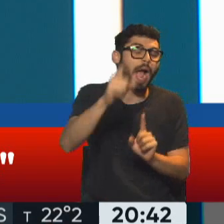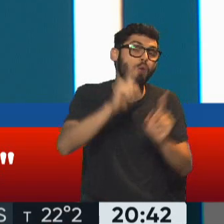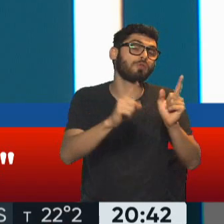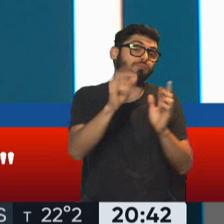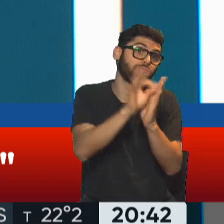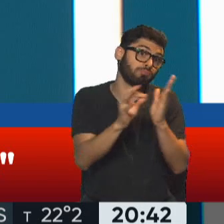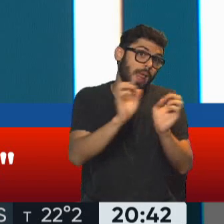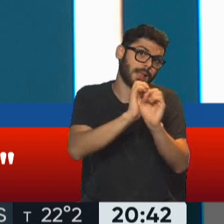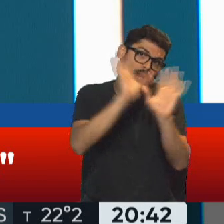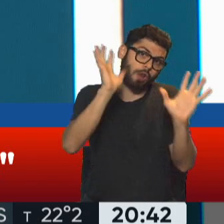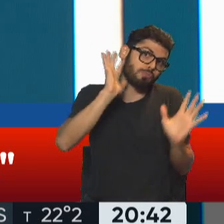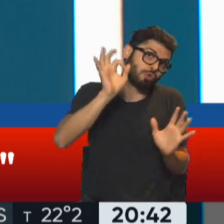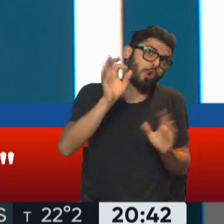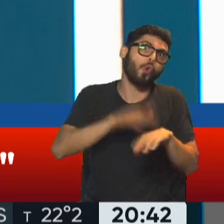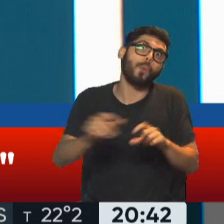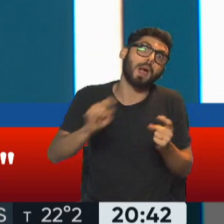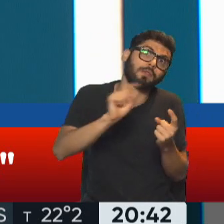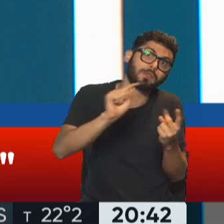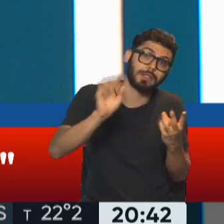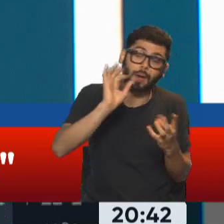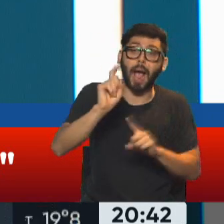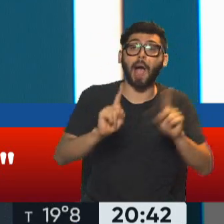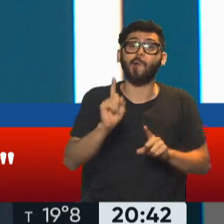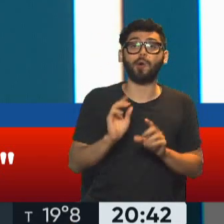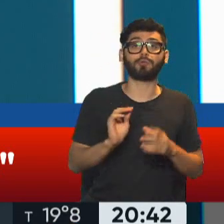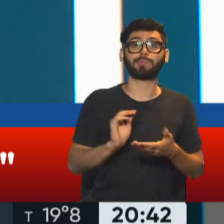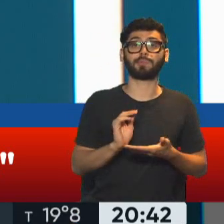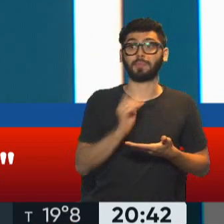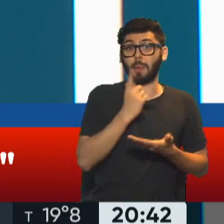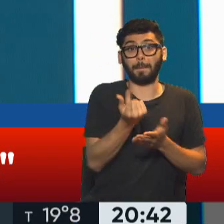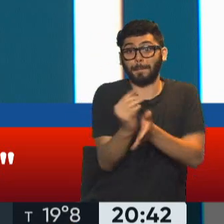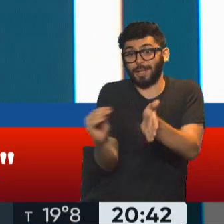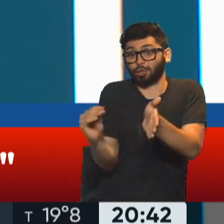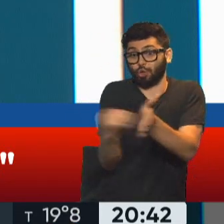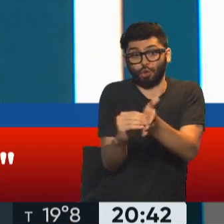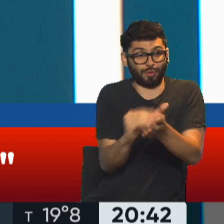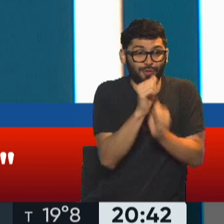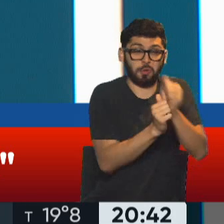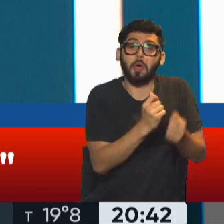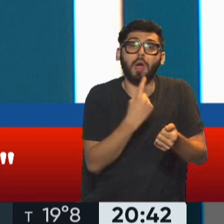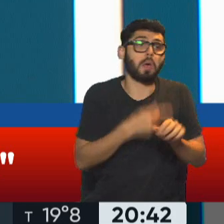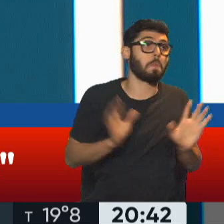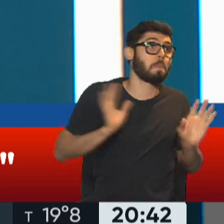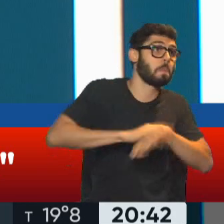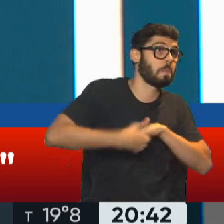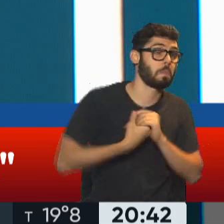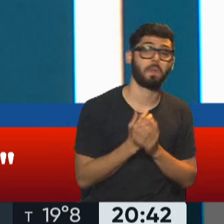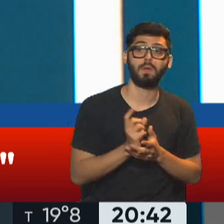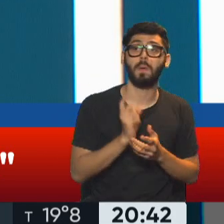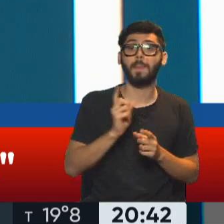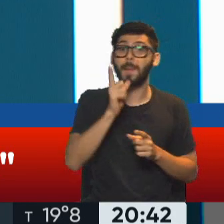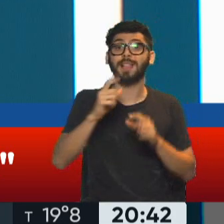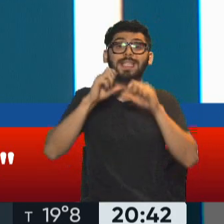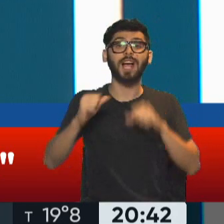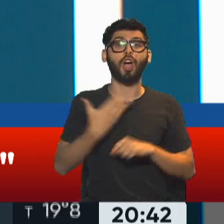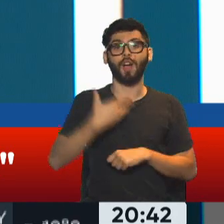tiene sus actores que no se hacen cargo de eso, los formadores de precios, etcétera, y me parece que Feletti ha tomado una actitud un